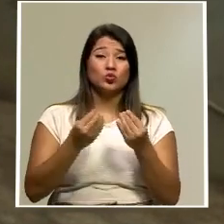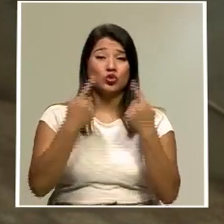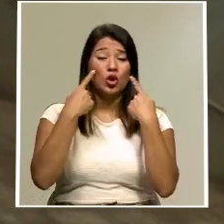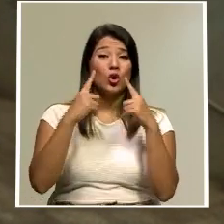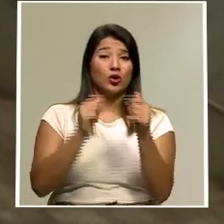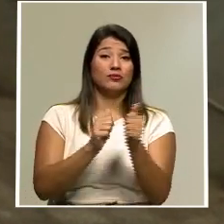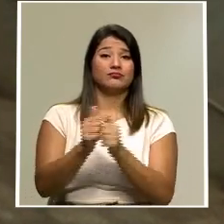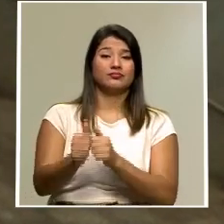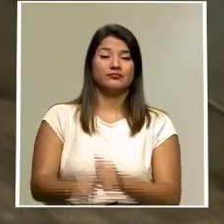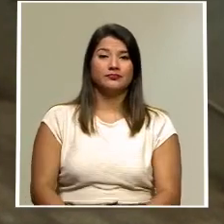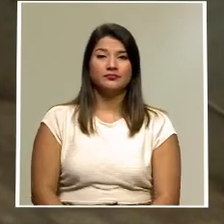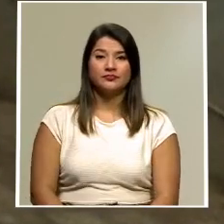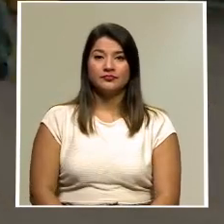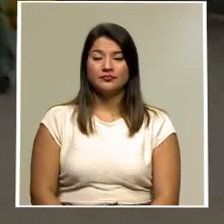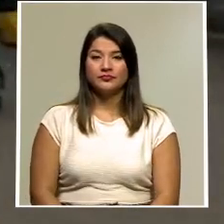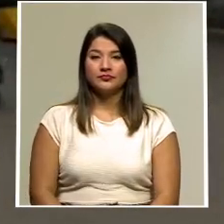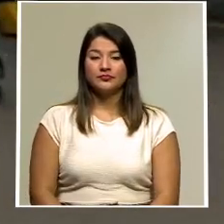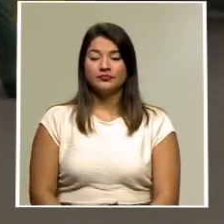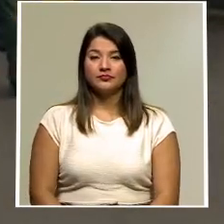esto.